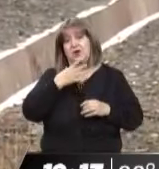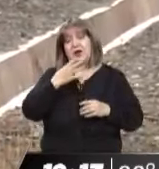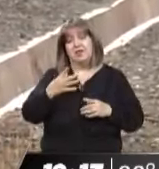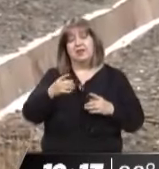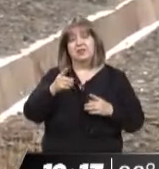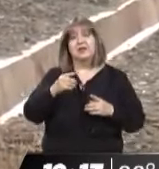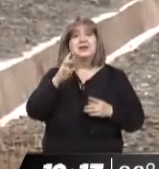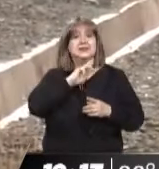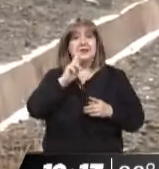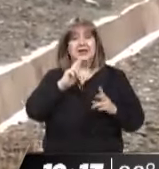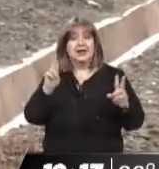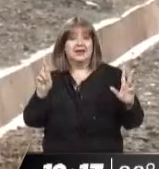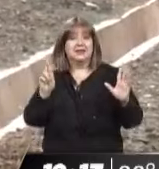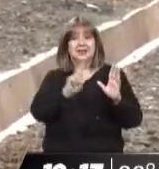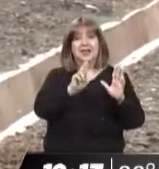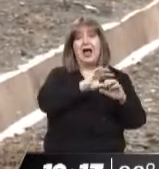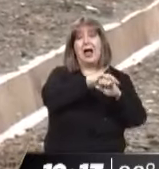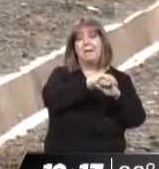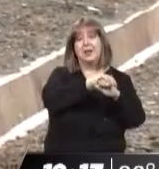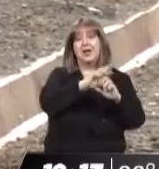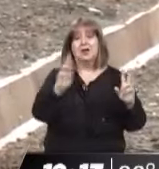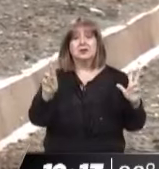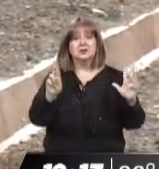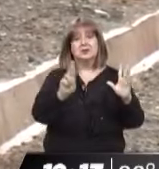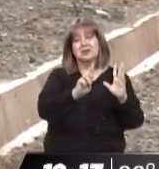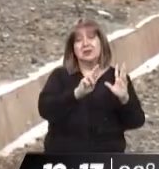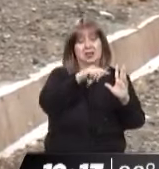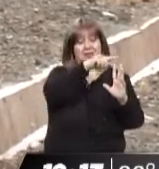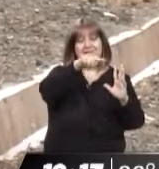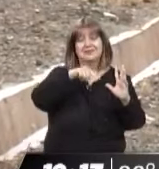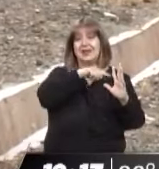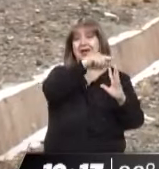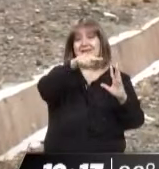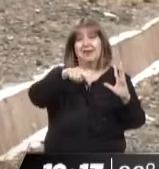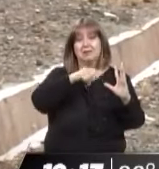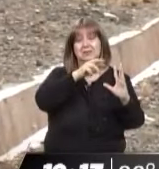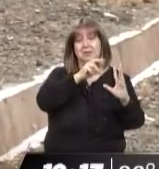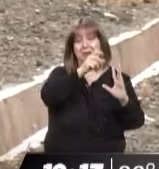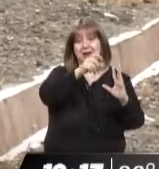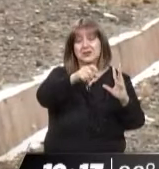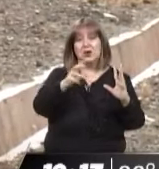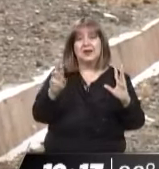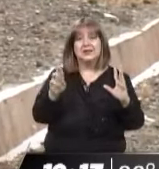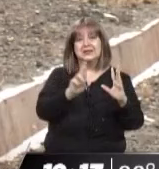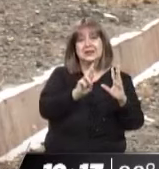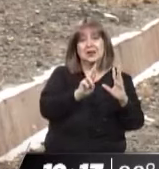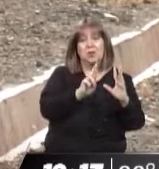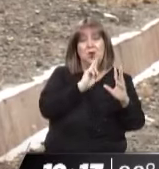el círculo de personas que se rodeaba o con las que se frecuentaba, bueno, favorecieron un